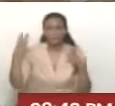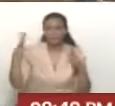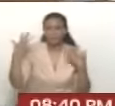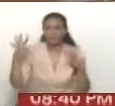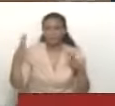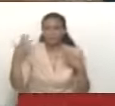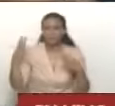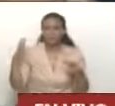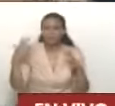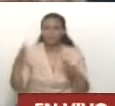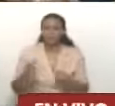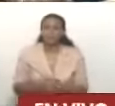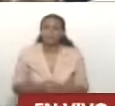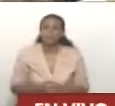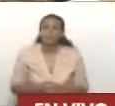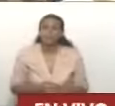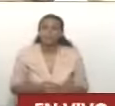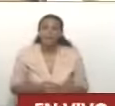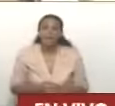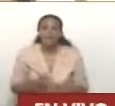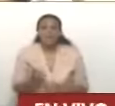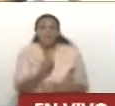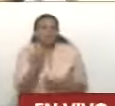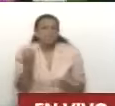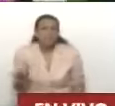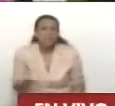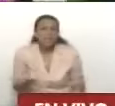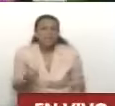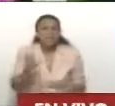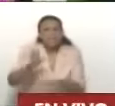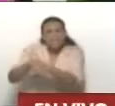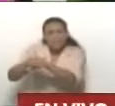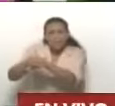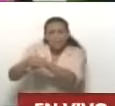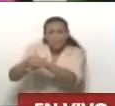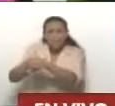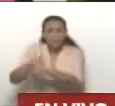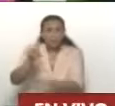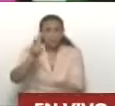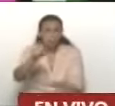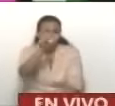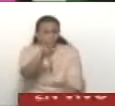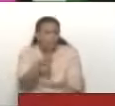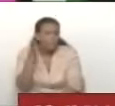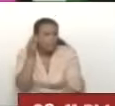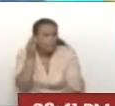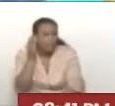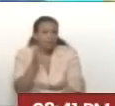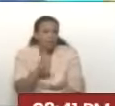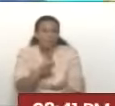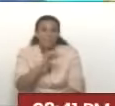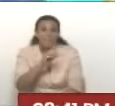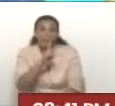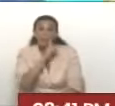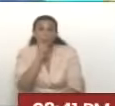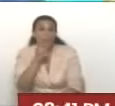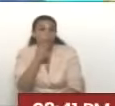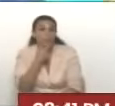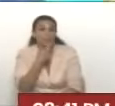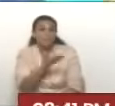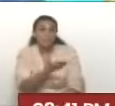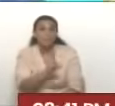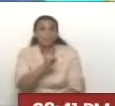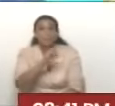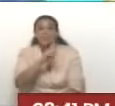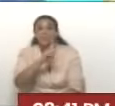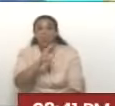Y bueno, no solo ¿tú con palabras. Victoria Valentina, ese nombre está bien bonito, ¿verdad, Silvia?